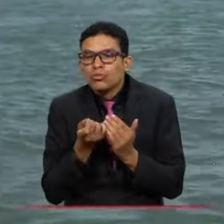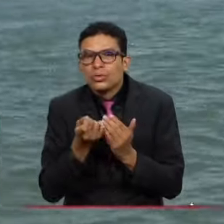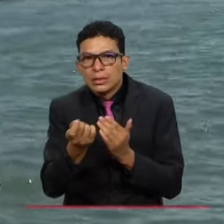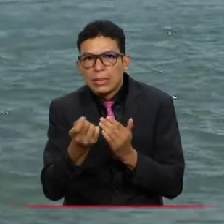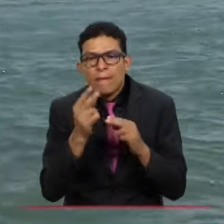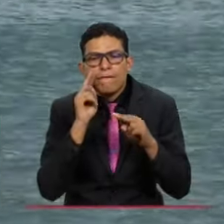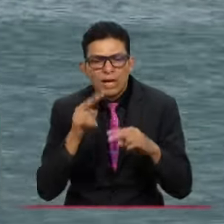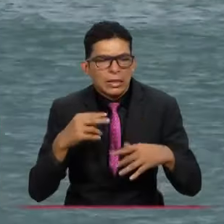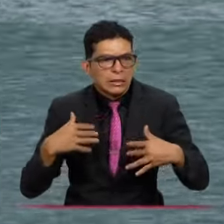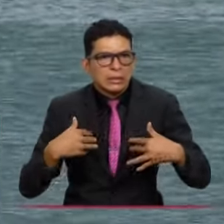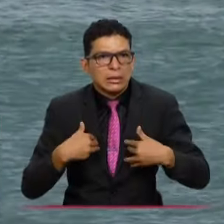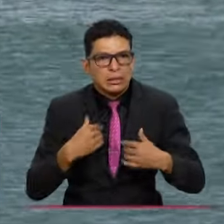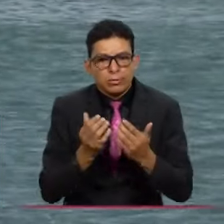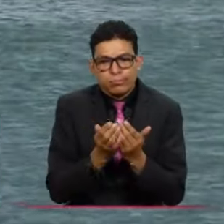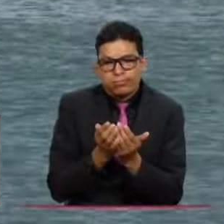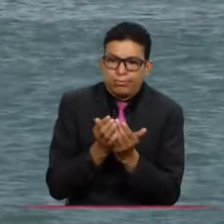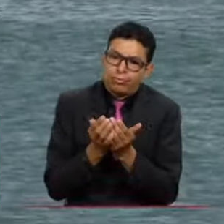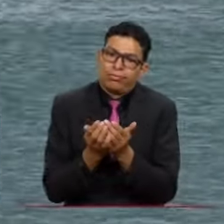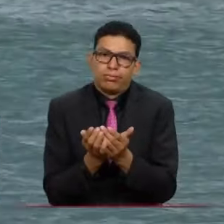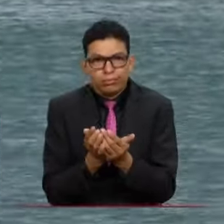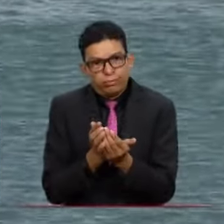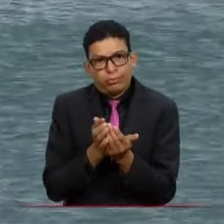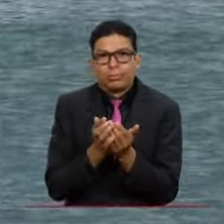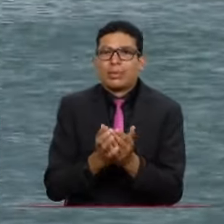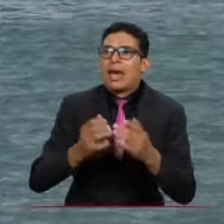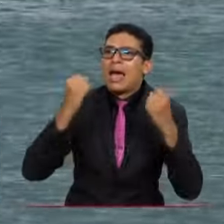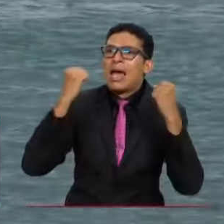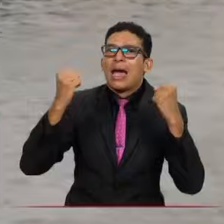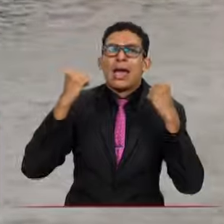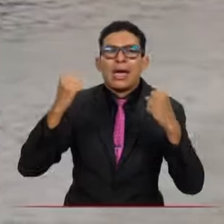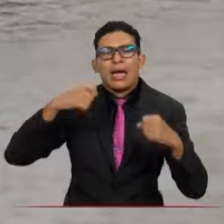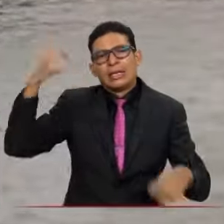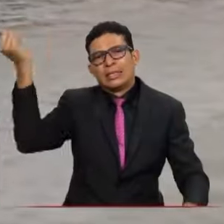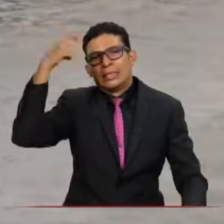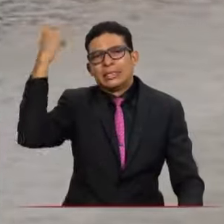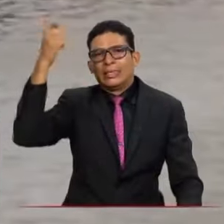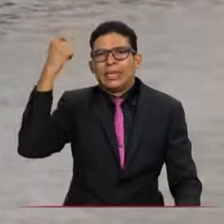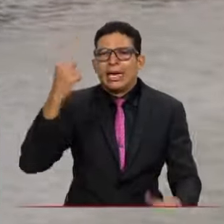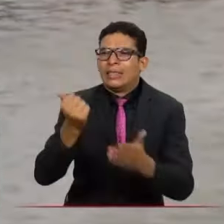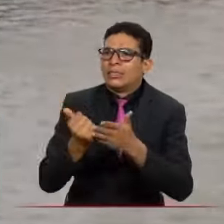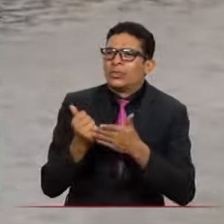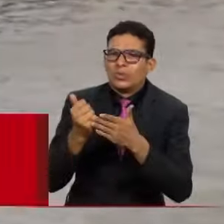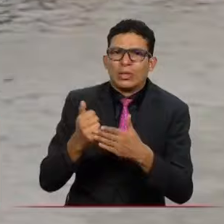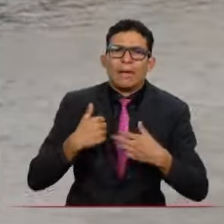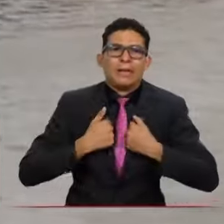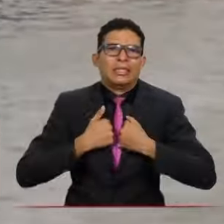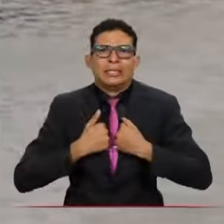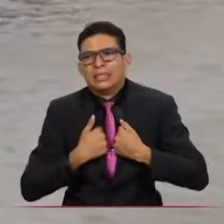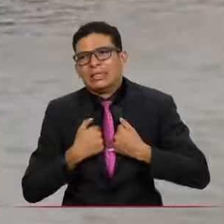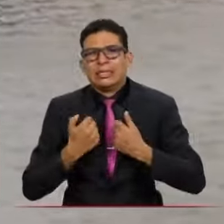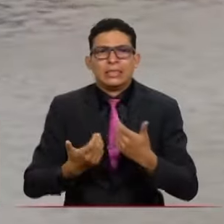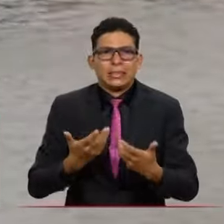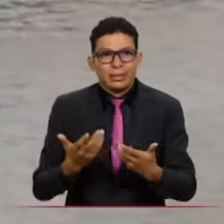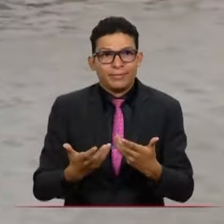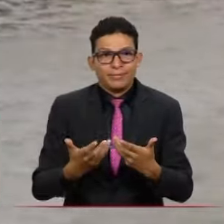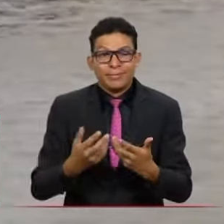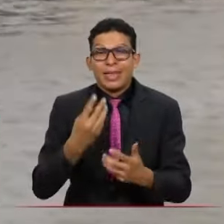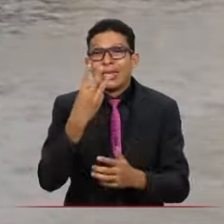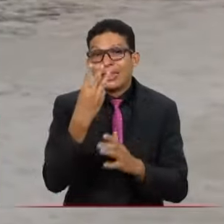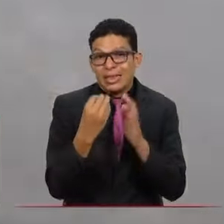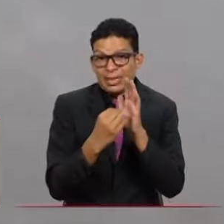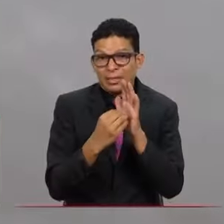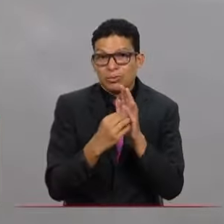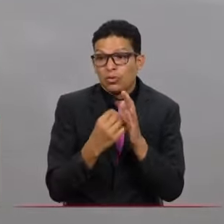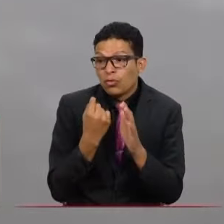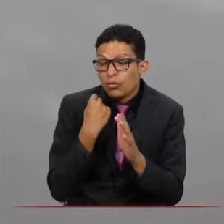vieron a las víctimas en la orilla del río, haciendo señales de auxilio con pañuelos y chalecos salvavidas. Es el tercer asalto de este tipo